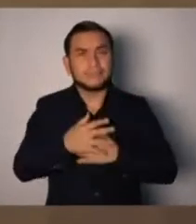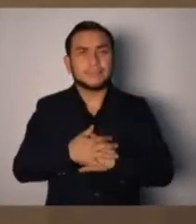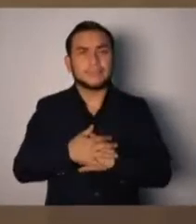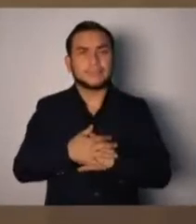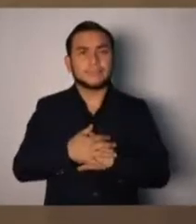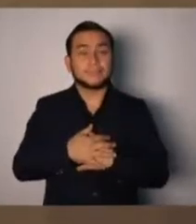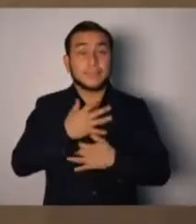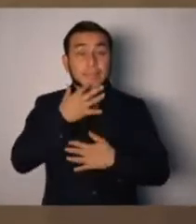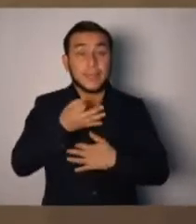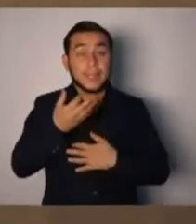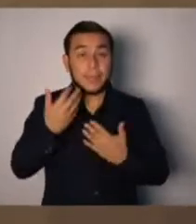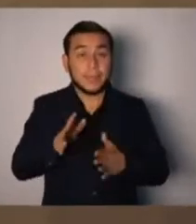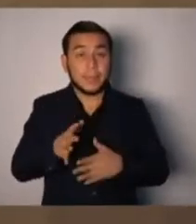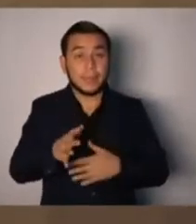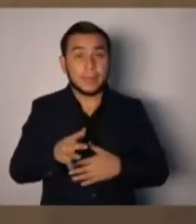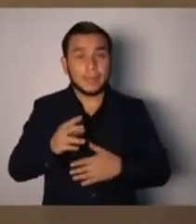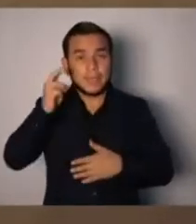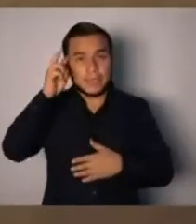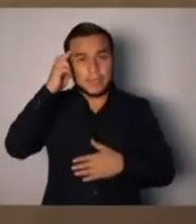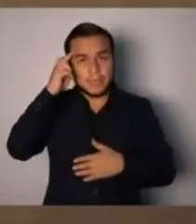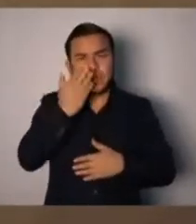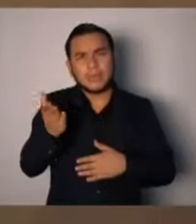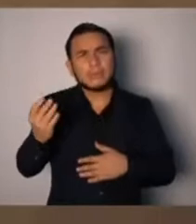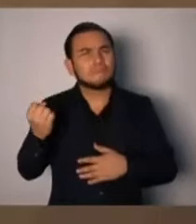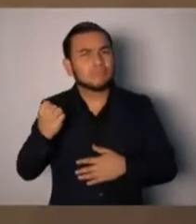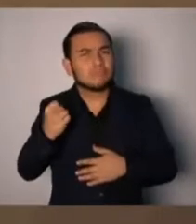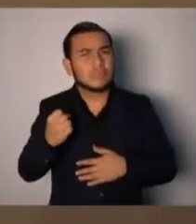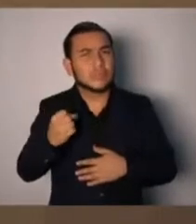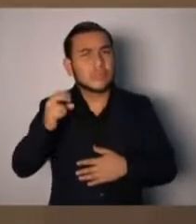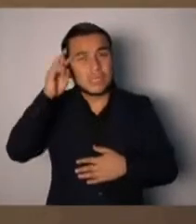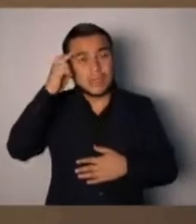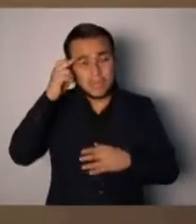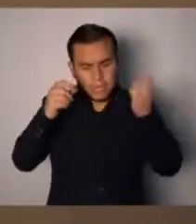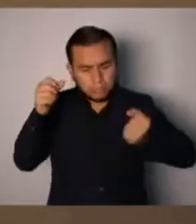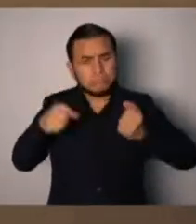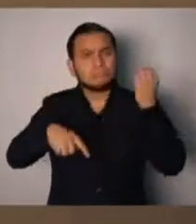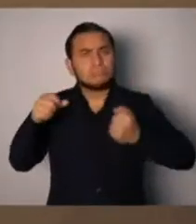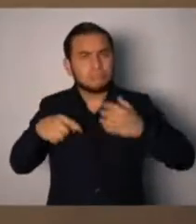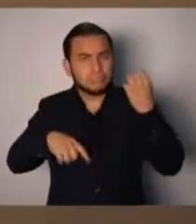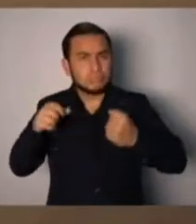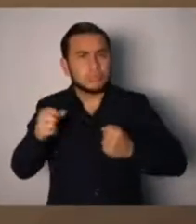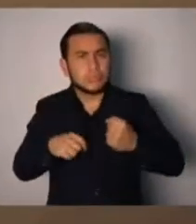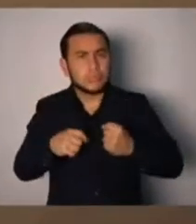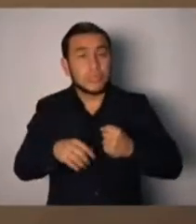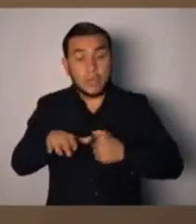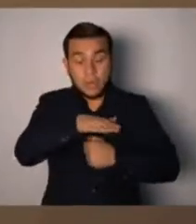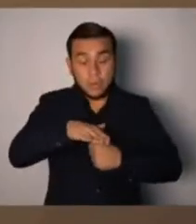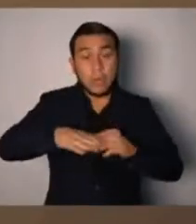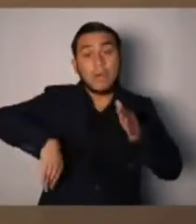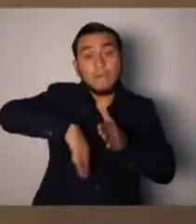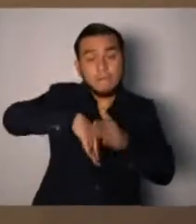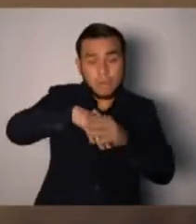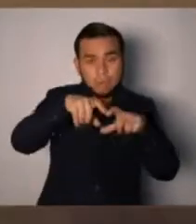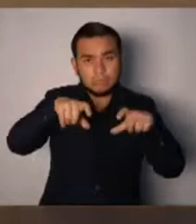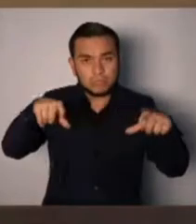llámese ya se mencionaron algunas cosas importantes como los proyectos de hortalizas el polideportivo el